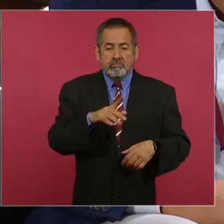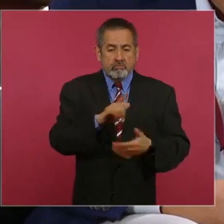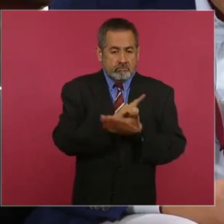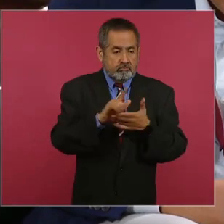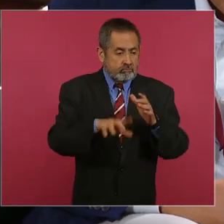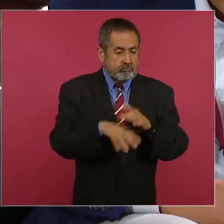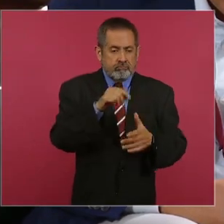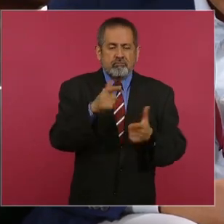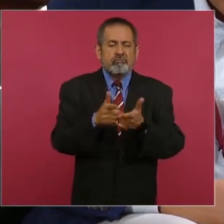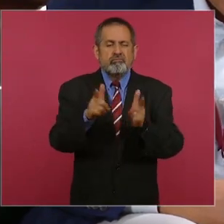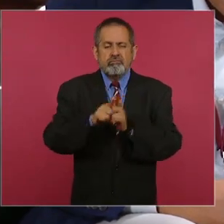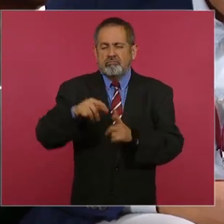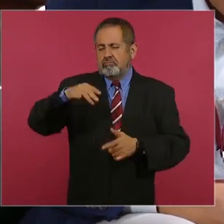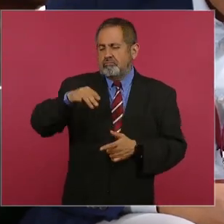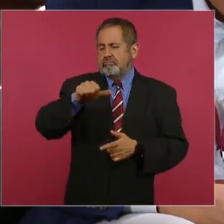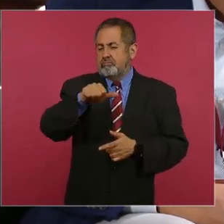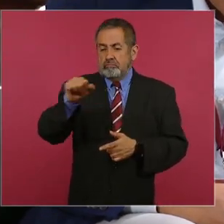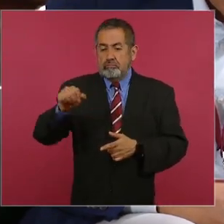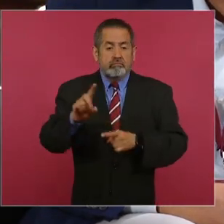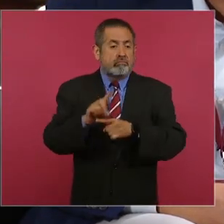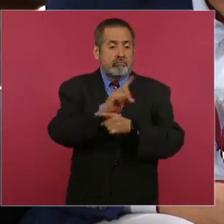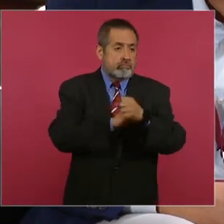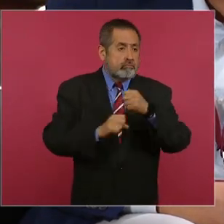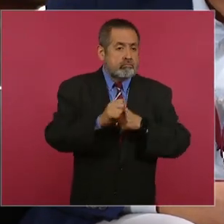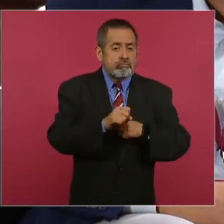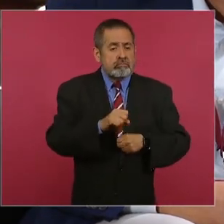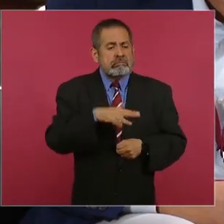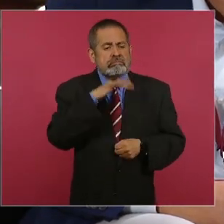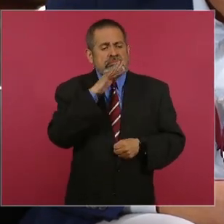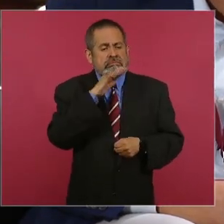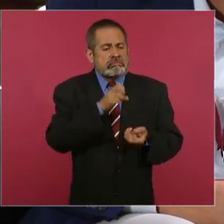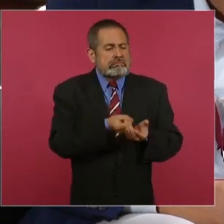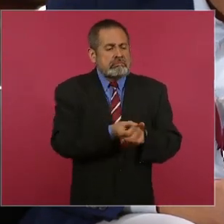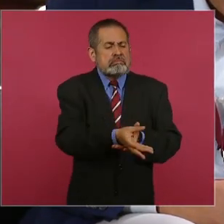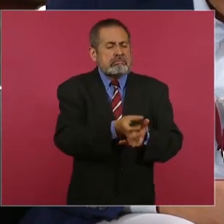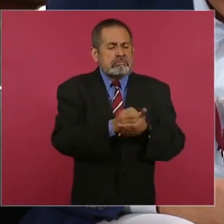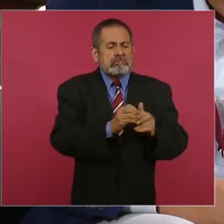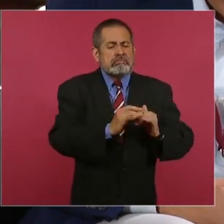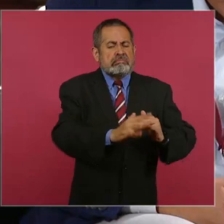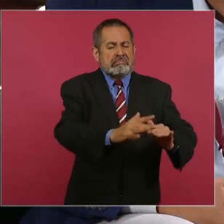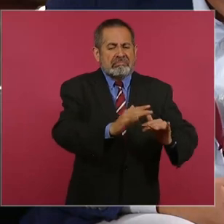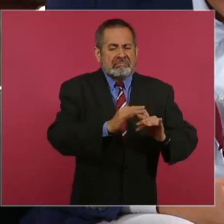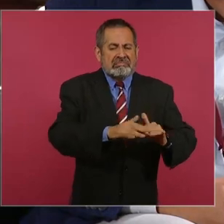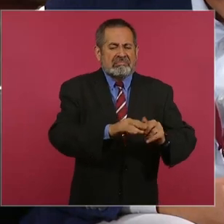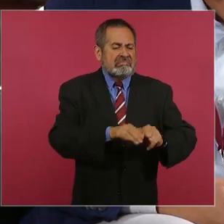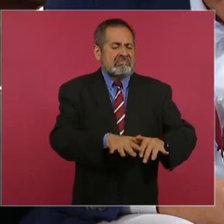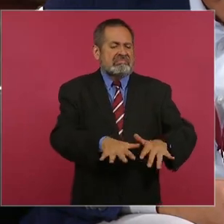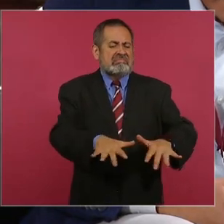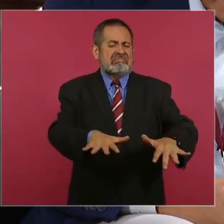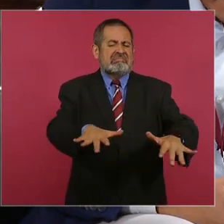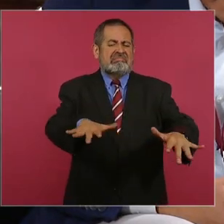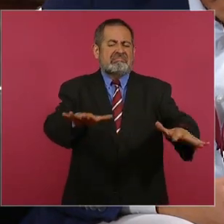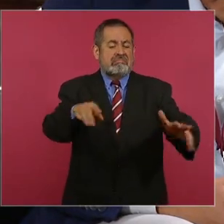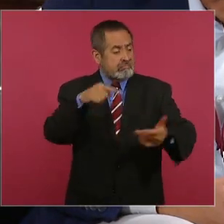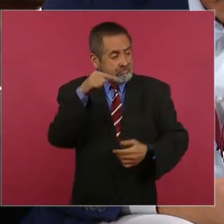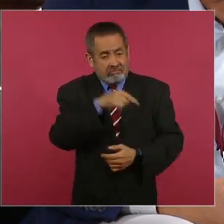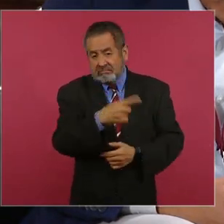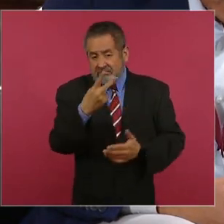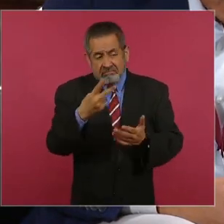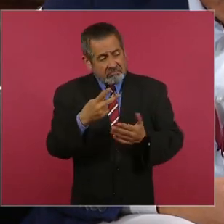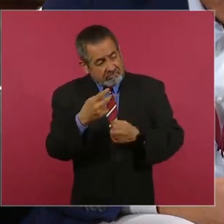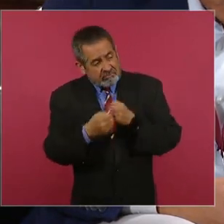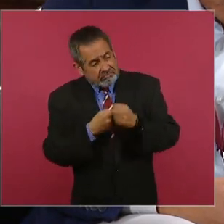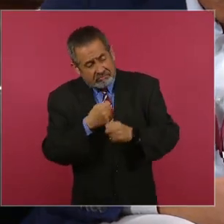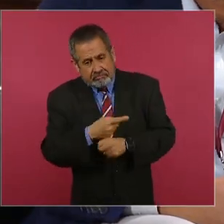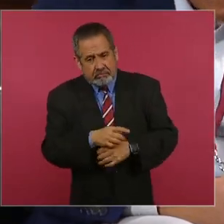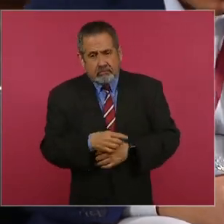el grupo más desde hace años vierte las aguas negras sin tratar en estos dos cuerpos de agua vecinos